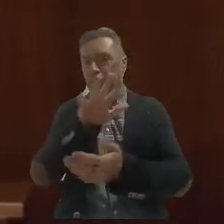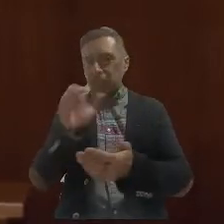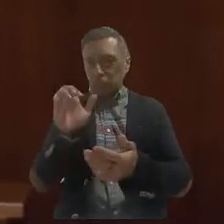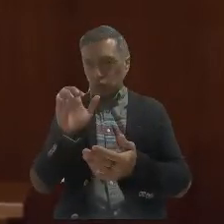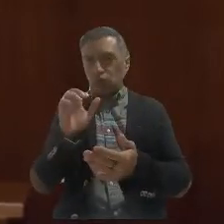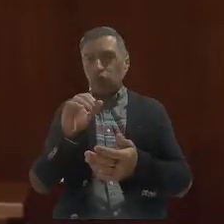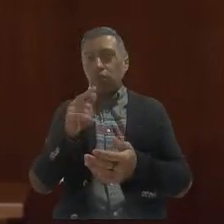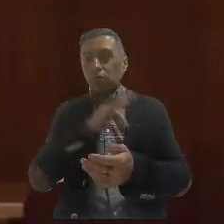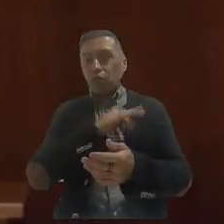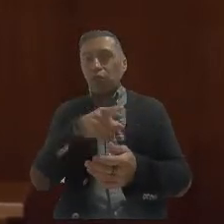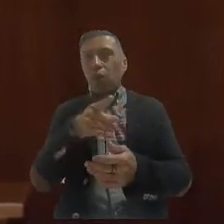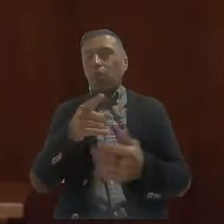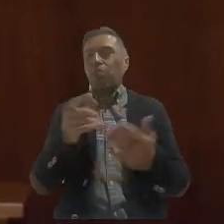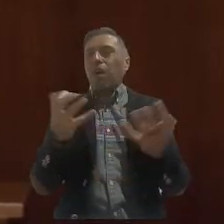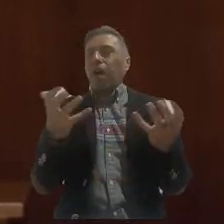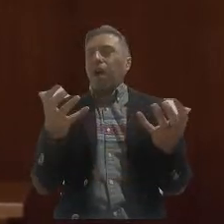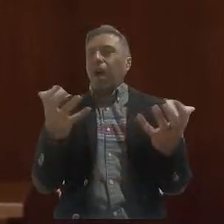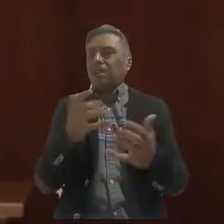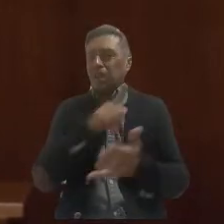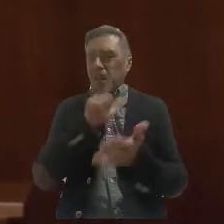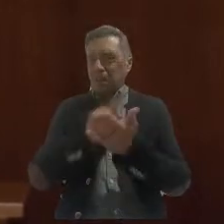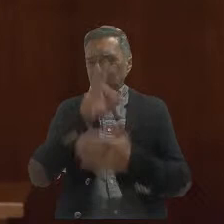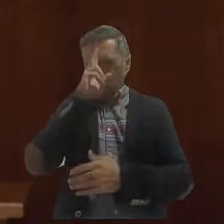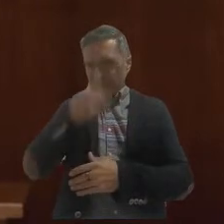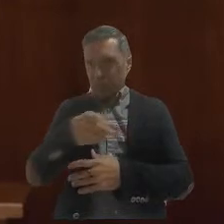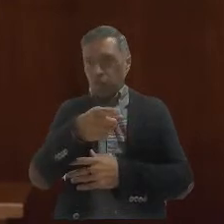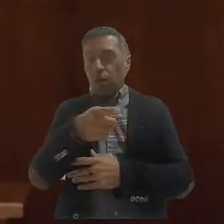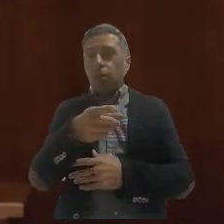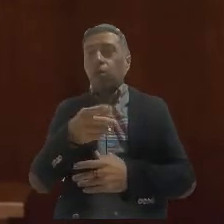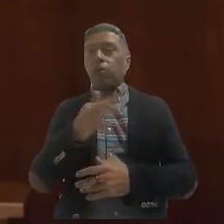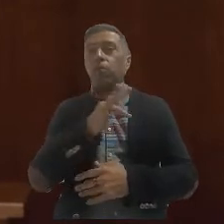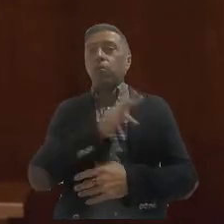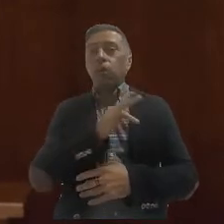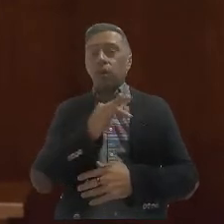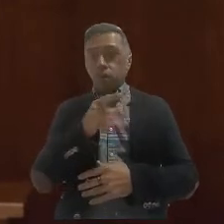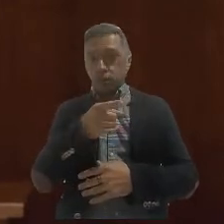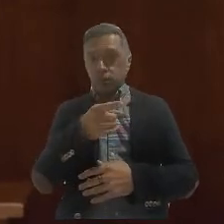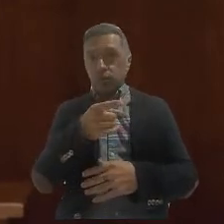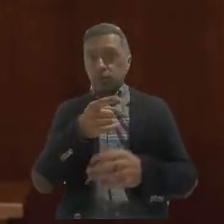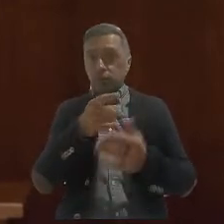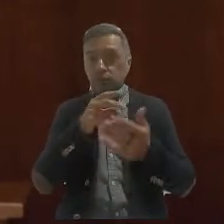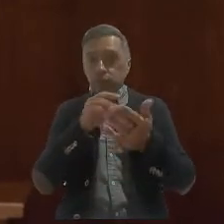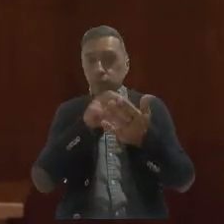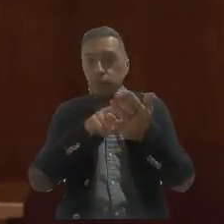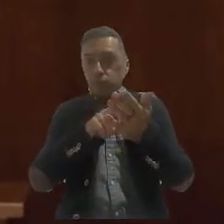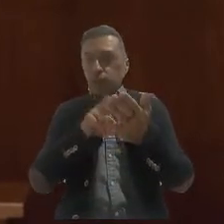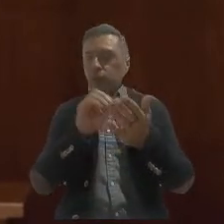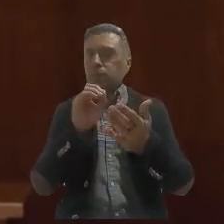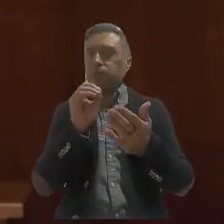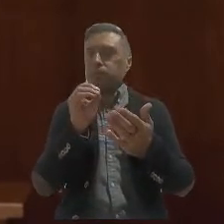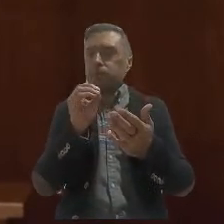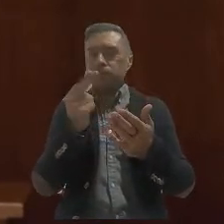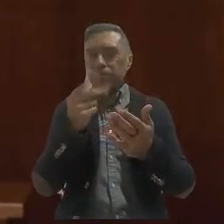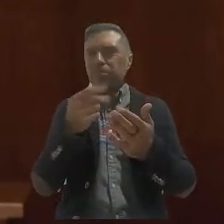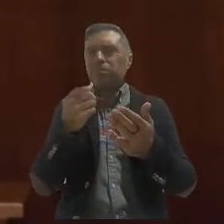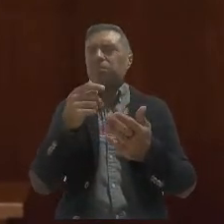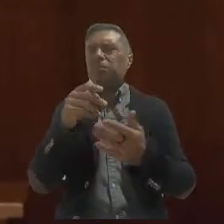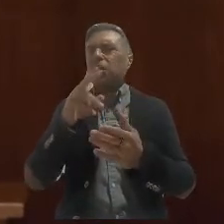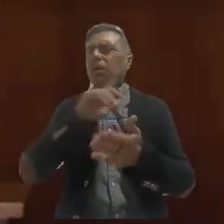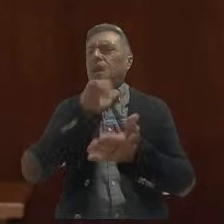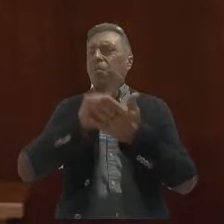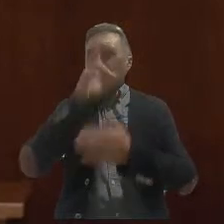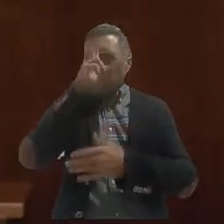de simple actividad, es decir, no requiere resultado lesivo para su perfección. Sujeto activo de este delito puede serlo cualquier